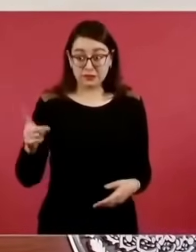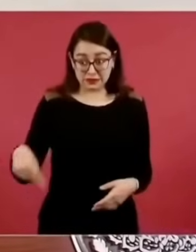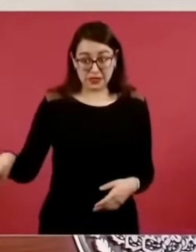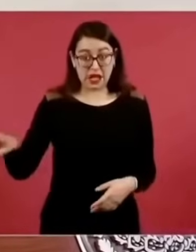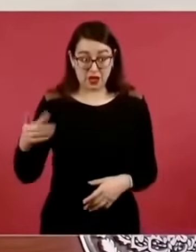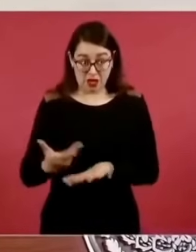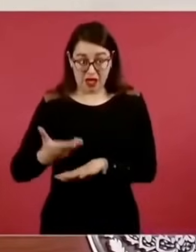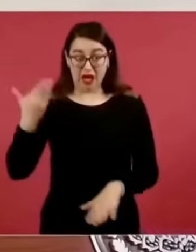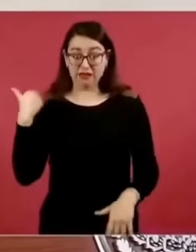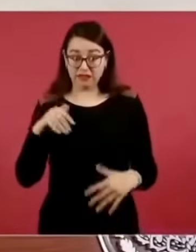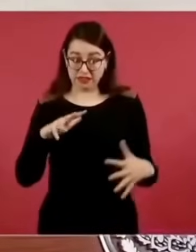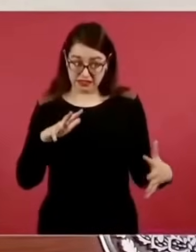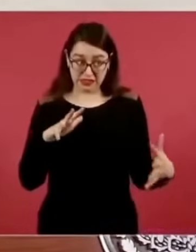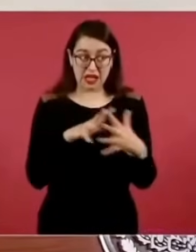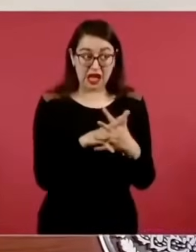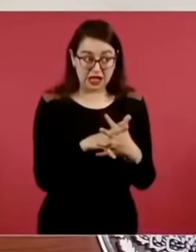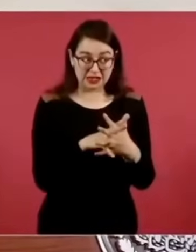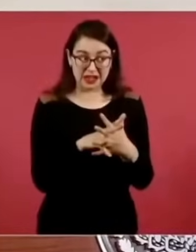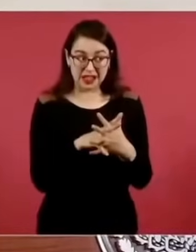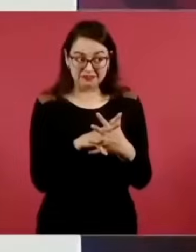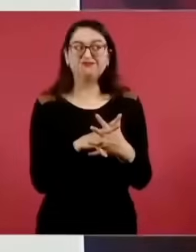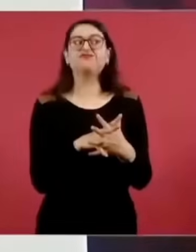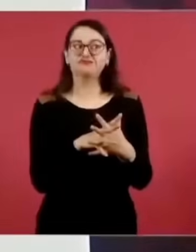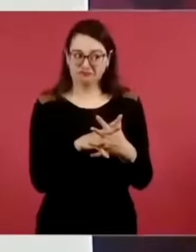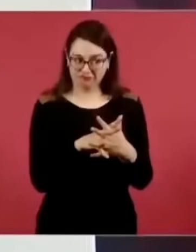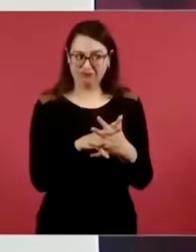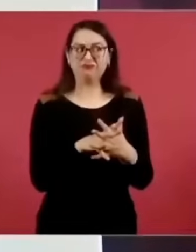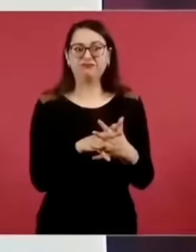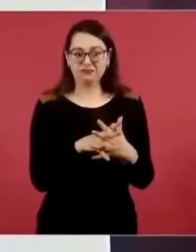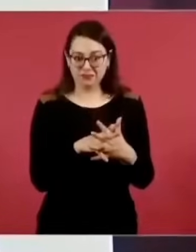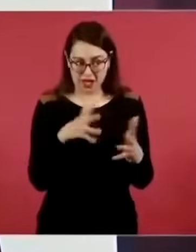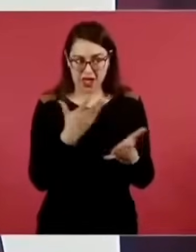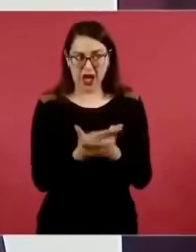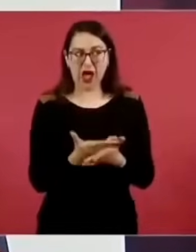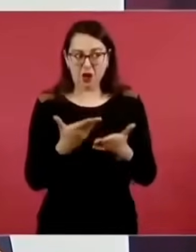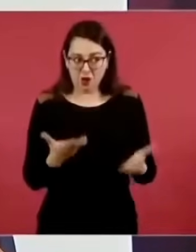revolución para que defiendan la tierra y la escuela.